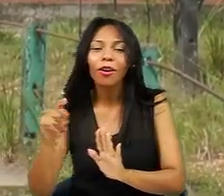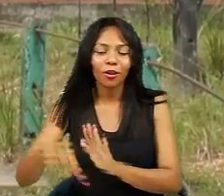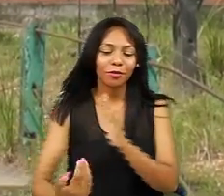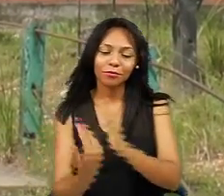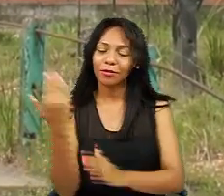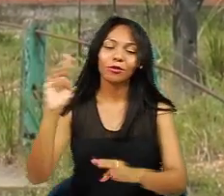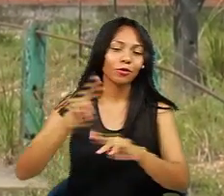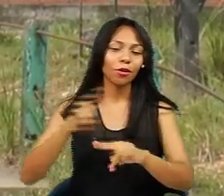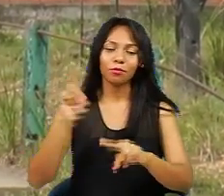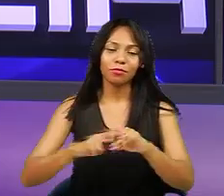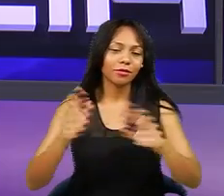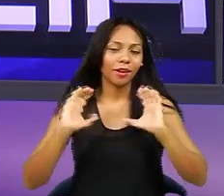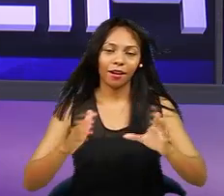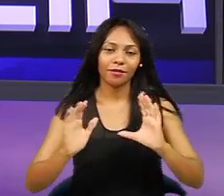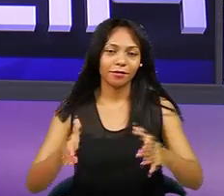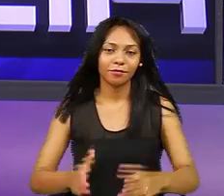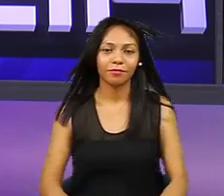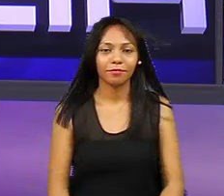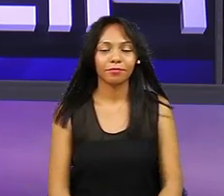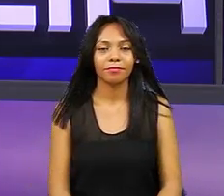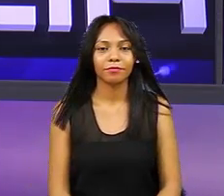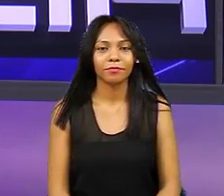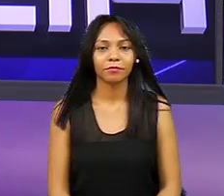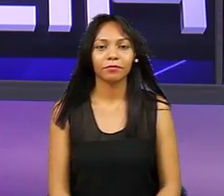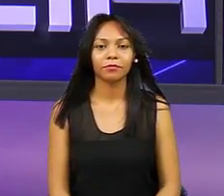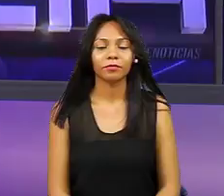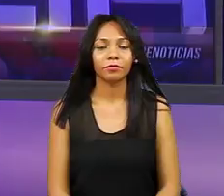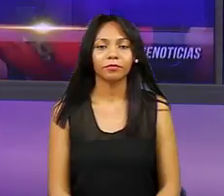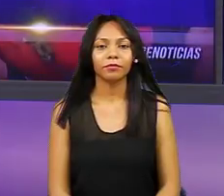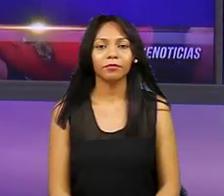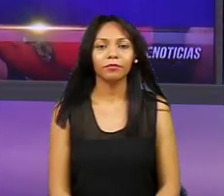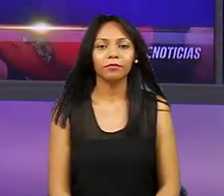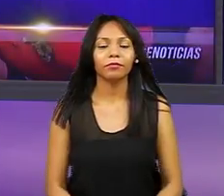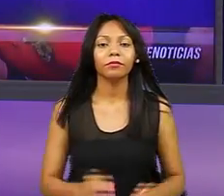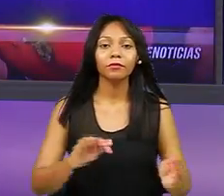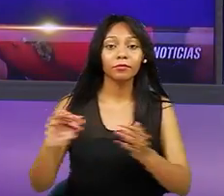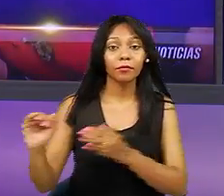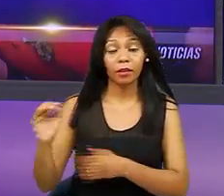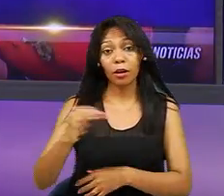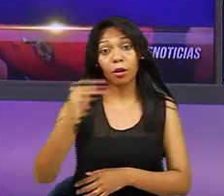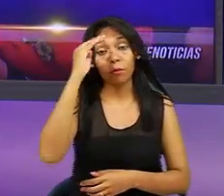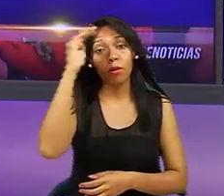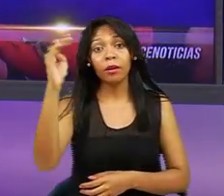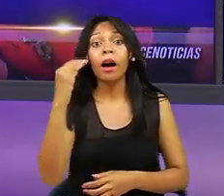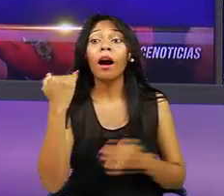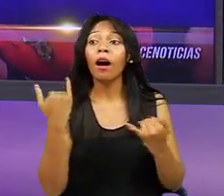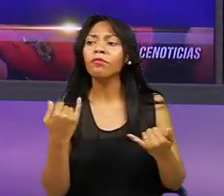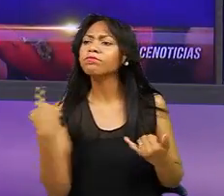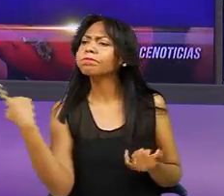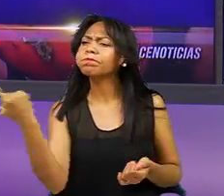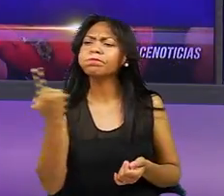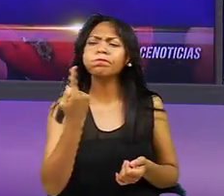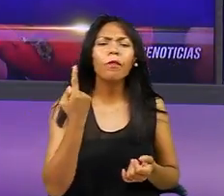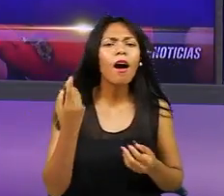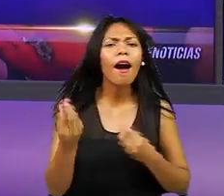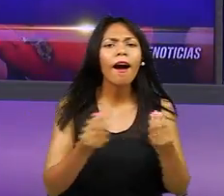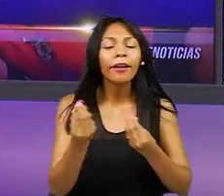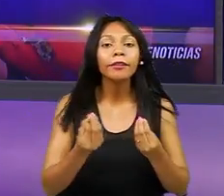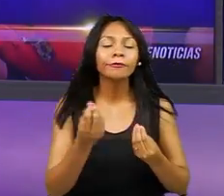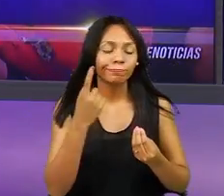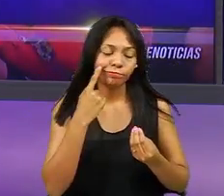actividades académicas. Policía Nacional adelanta con mayor intensidad en las calles de Barranca Bermeja campaña contra el hurto